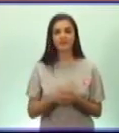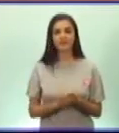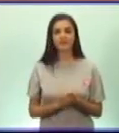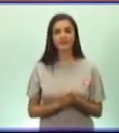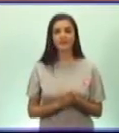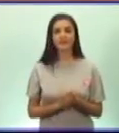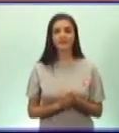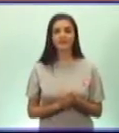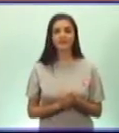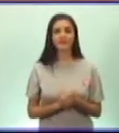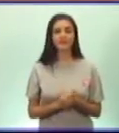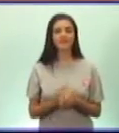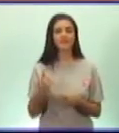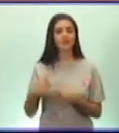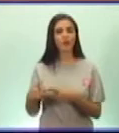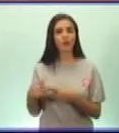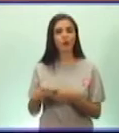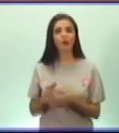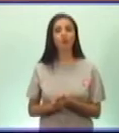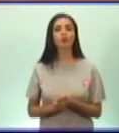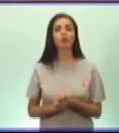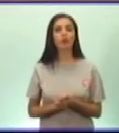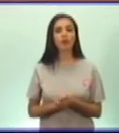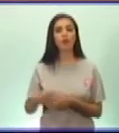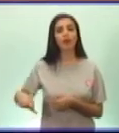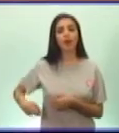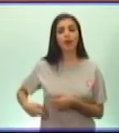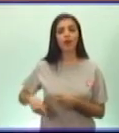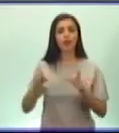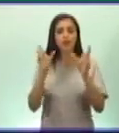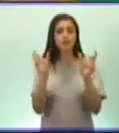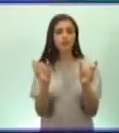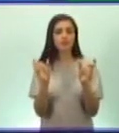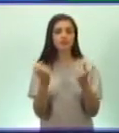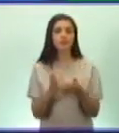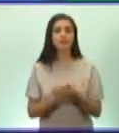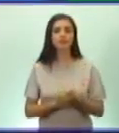acerca del sistema renal o sistema excretor.